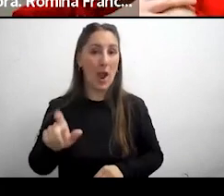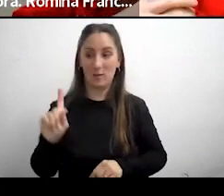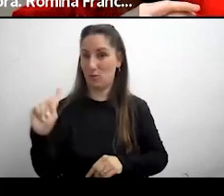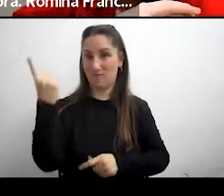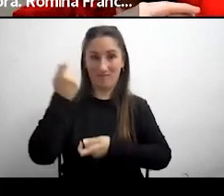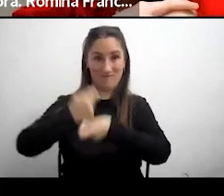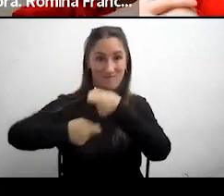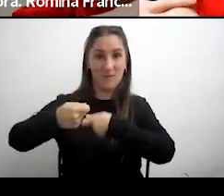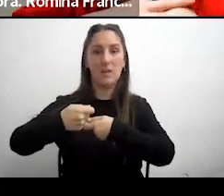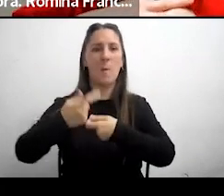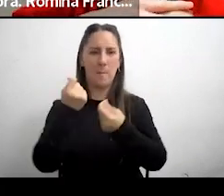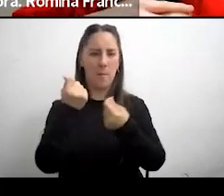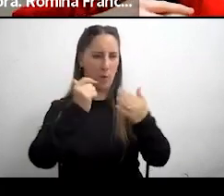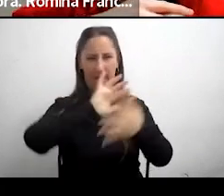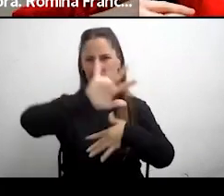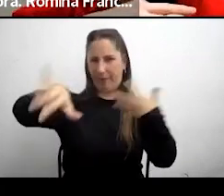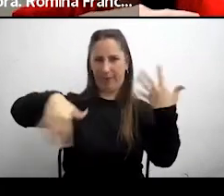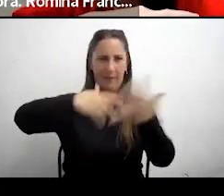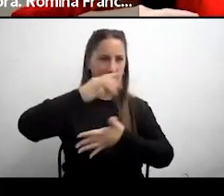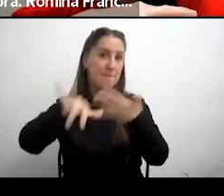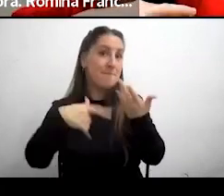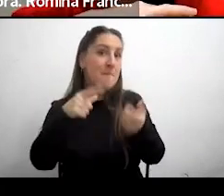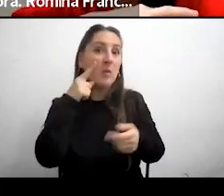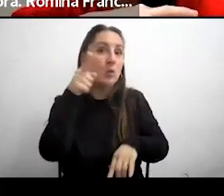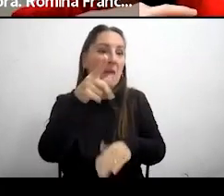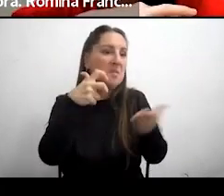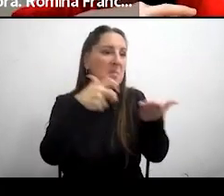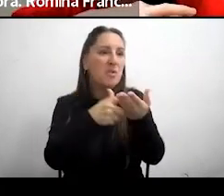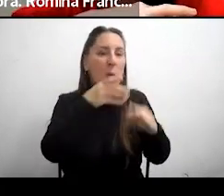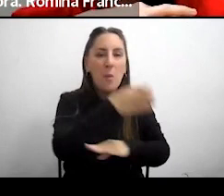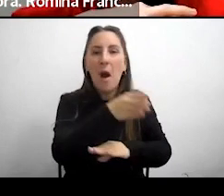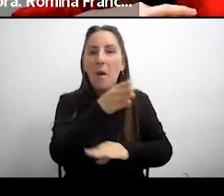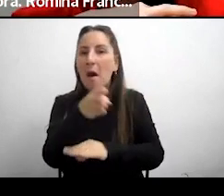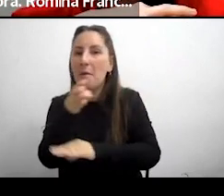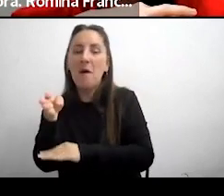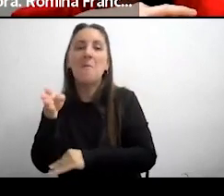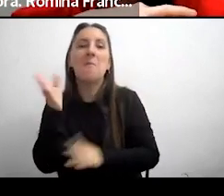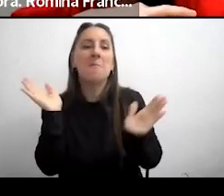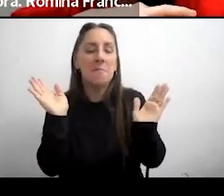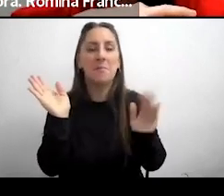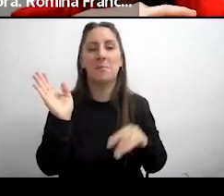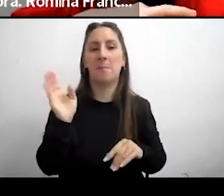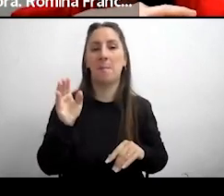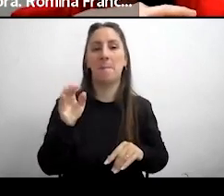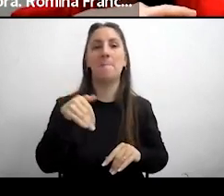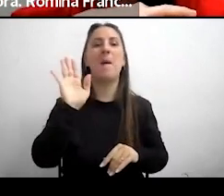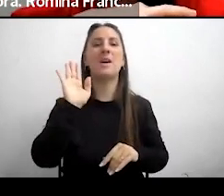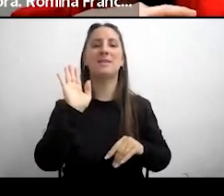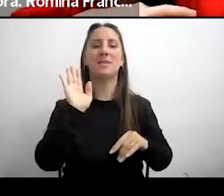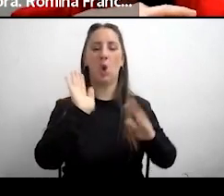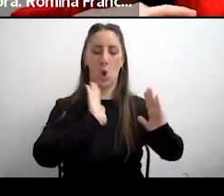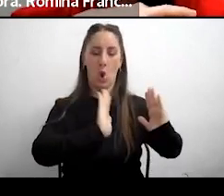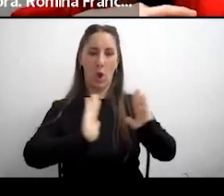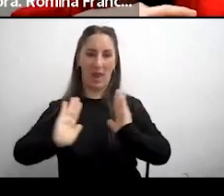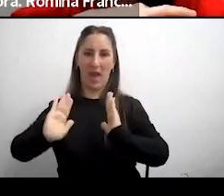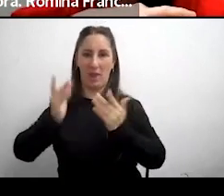desordenados. Ustedes me dirán en sus inspecciones que deben tener, digamos, es mucho más ordenada la parte